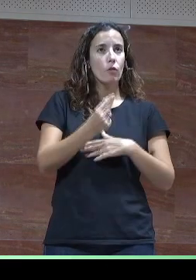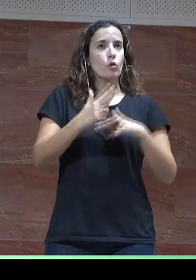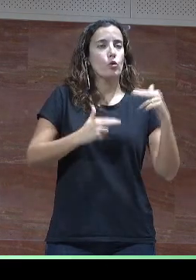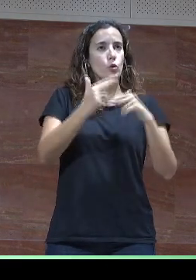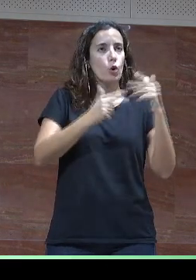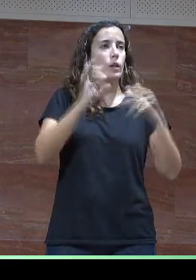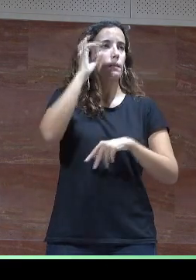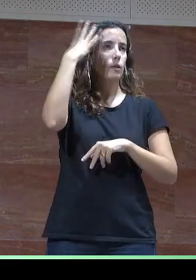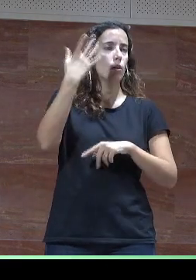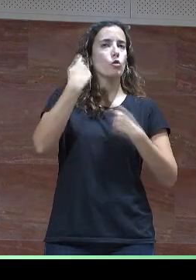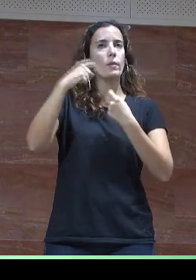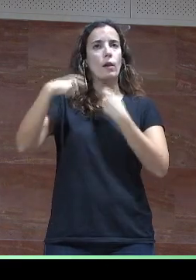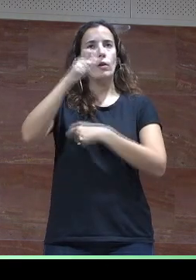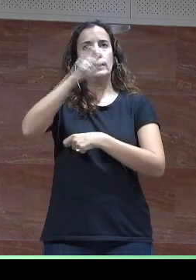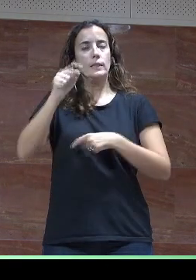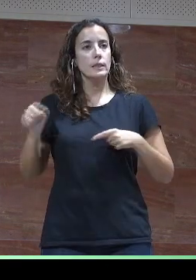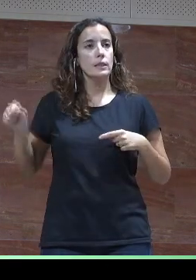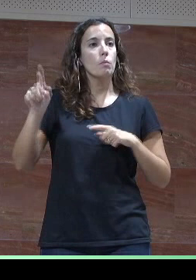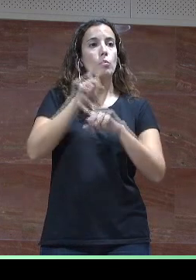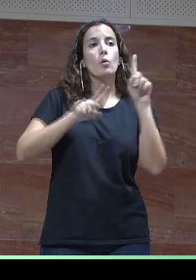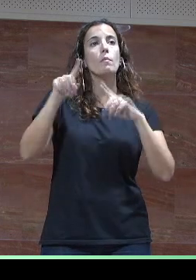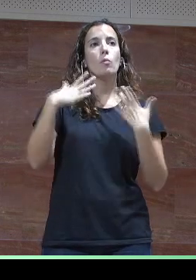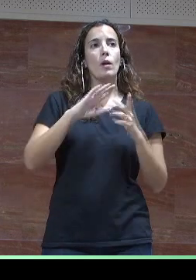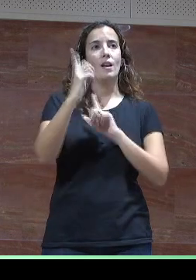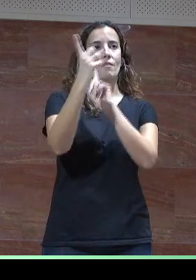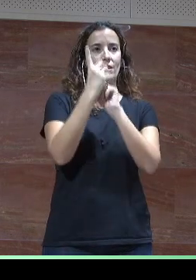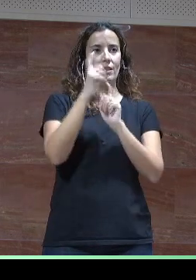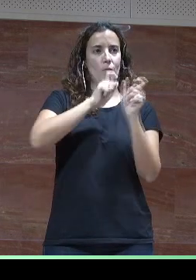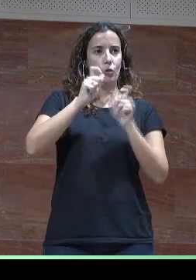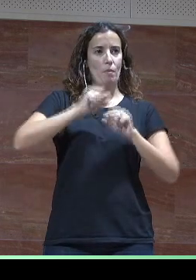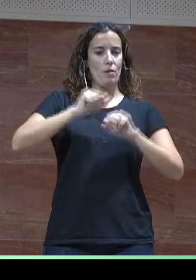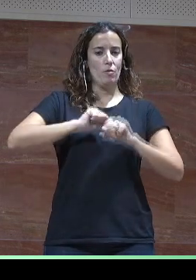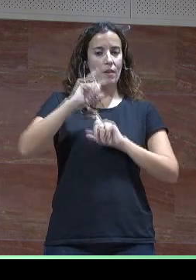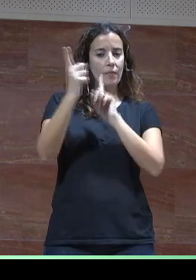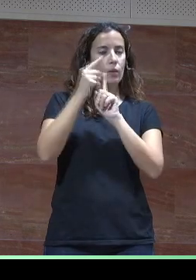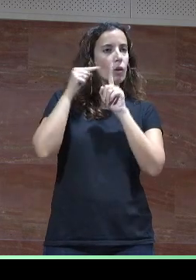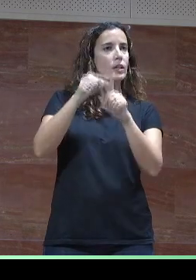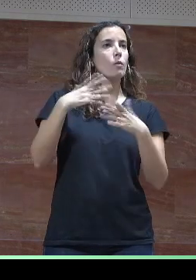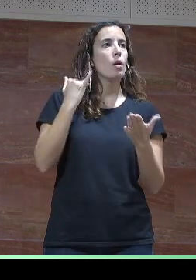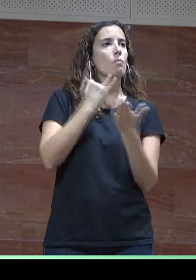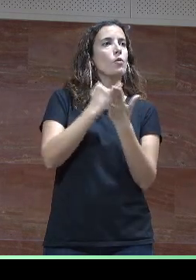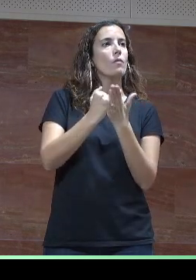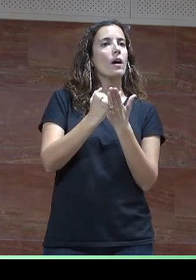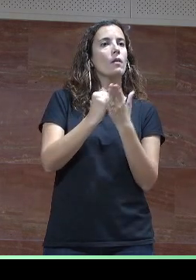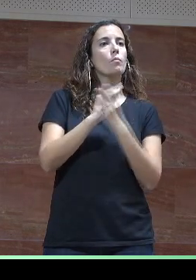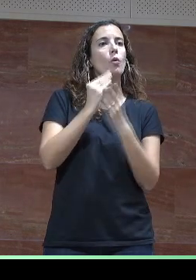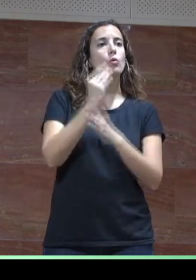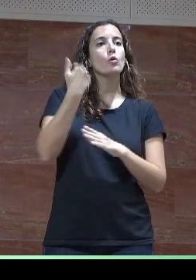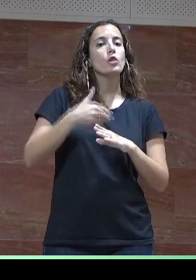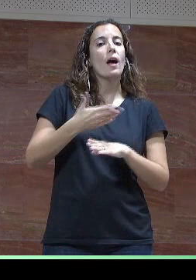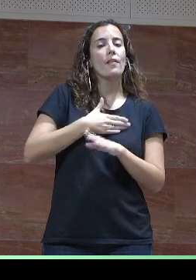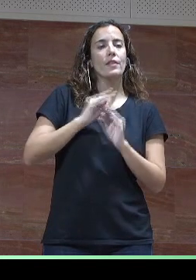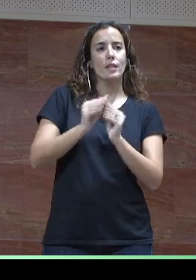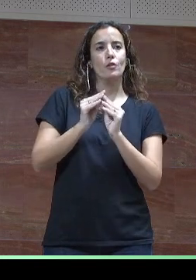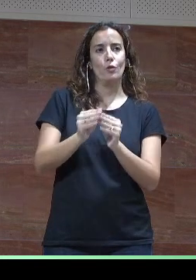inventores, comercializadores vienen a las personas mayores a testar productos ya diseñados. Ese es el problema. Si el problema es